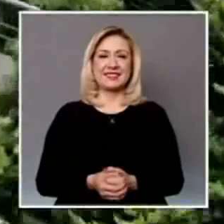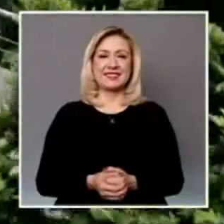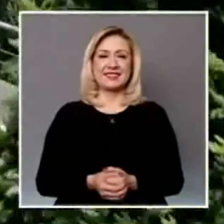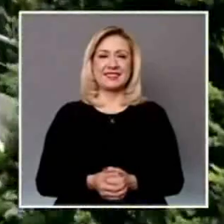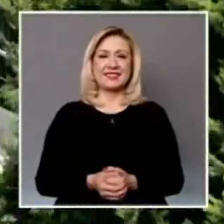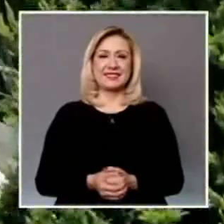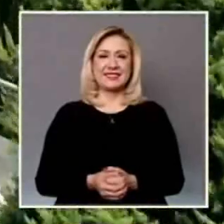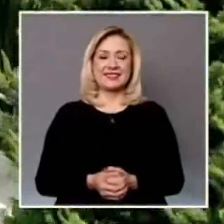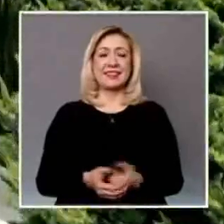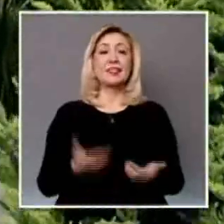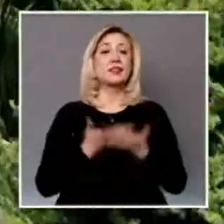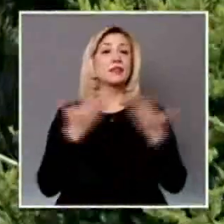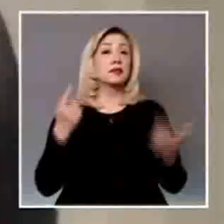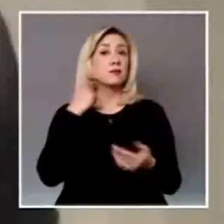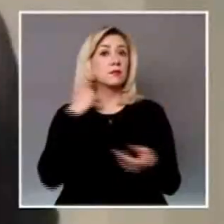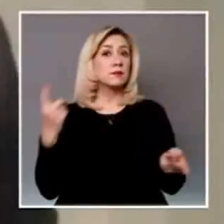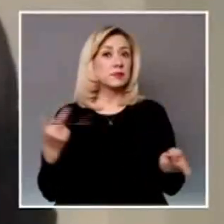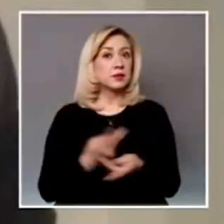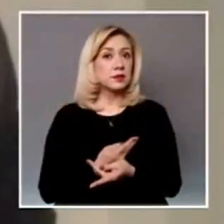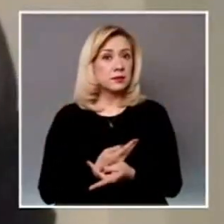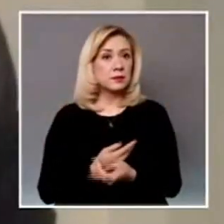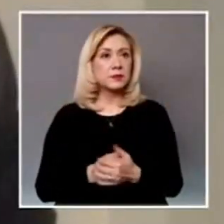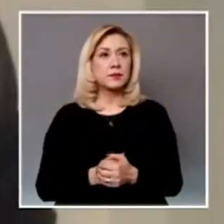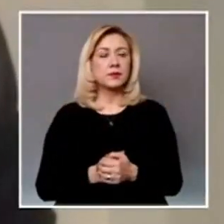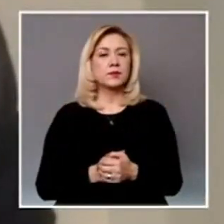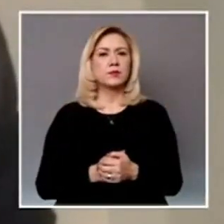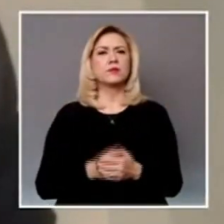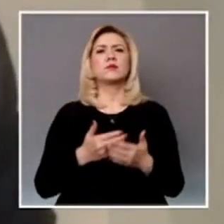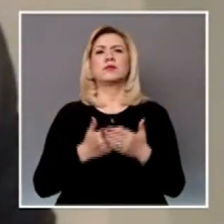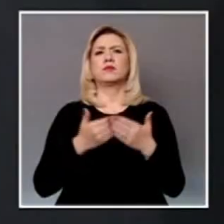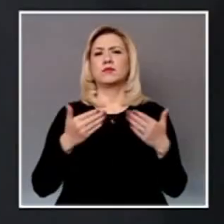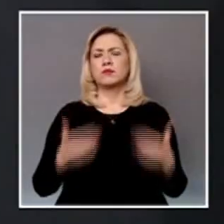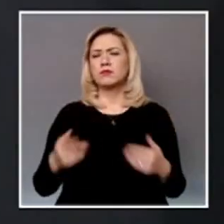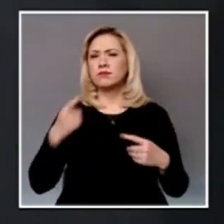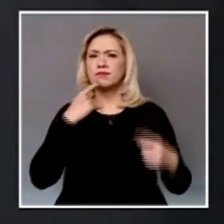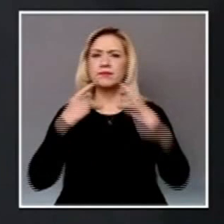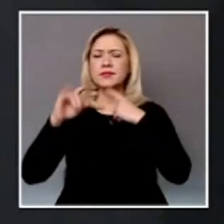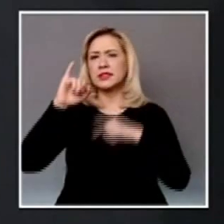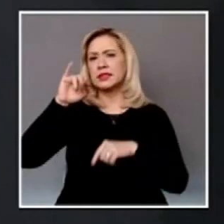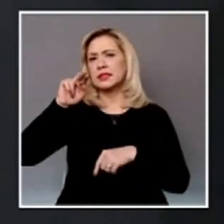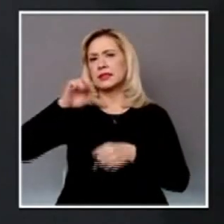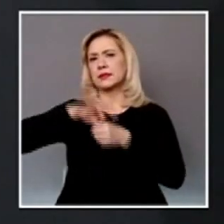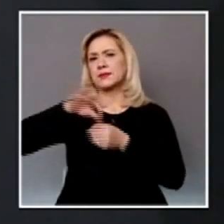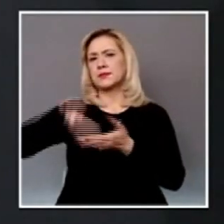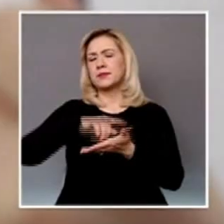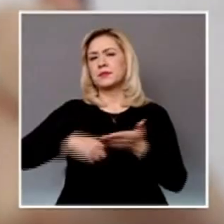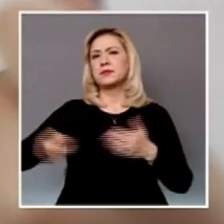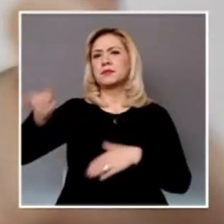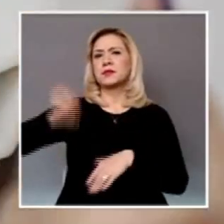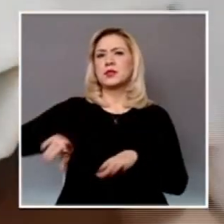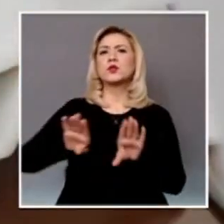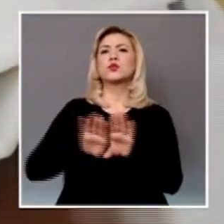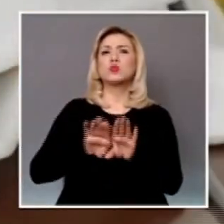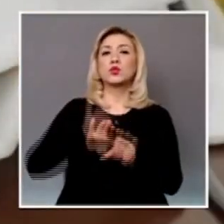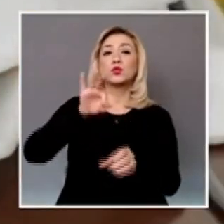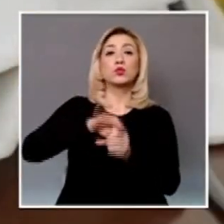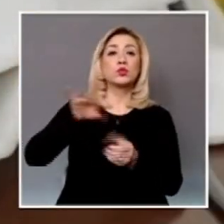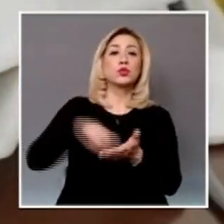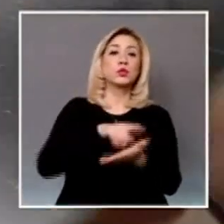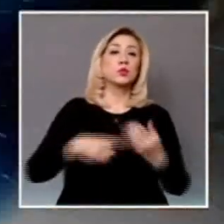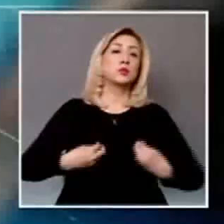Al regresar, proponen confirmar acuerdo del INE que regula el voto de los mexicanos residentes en el